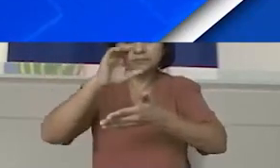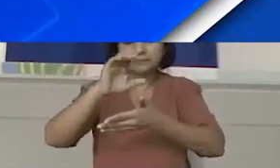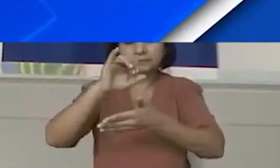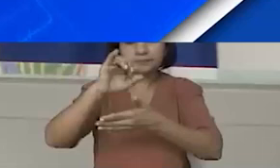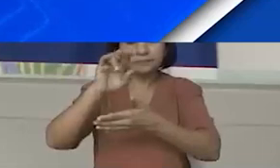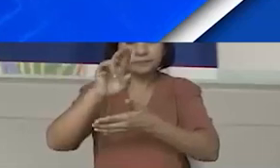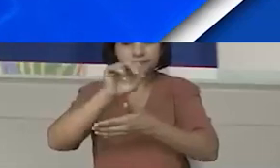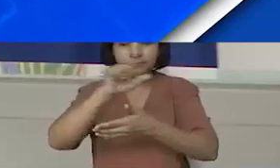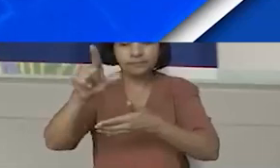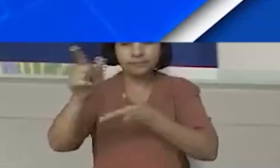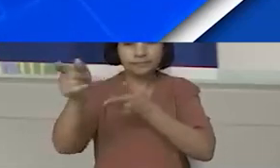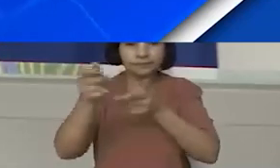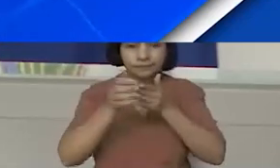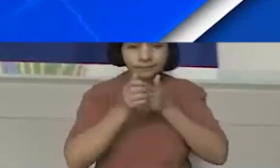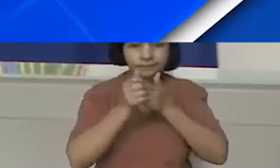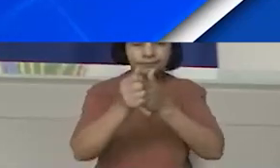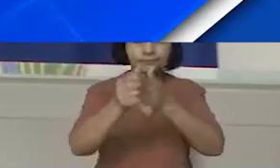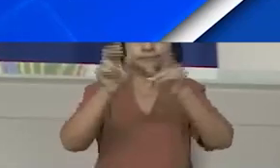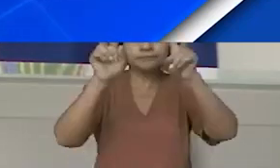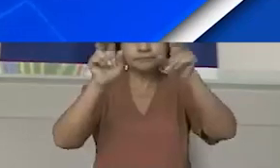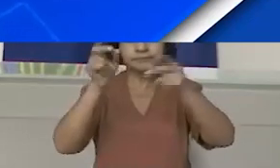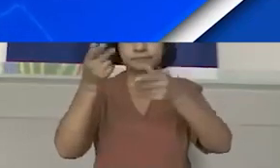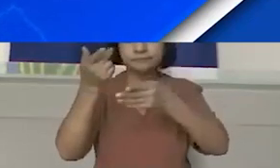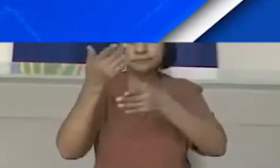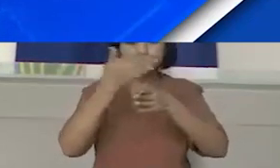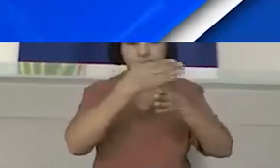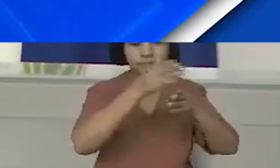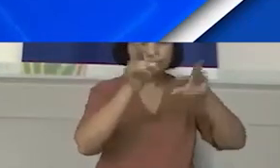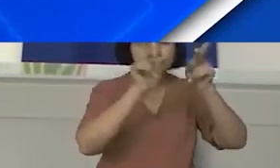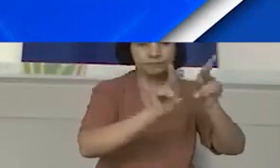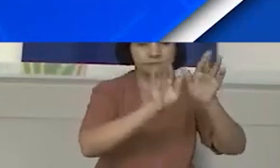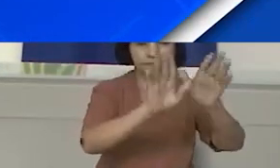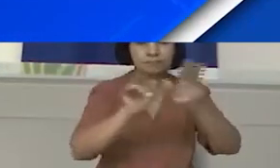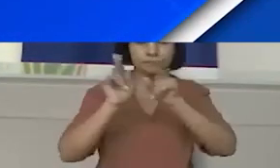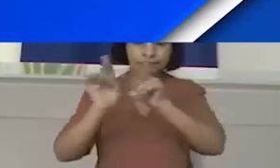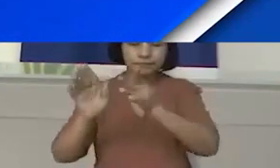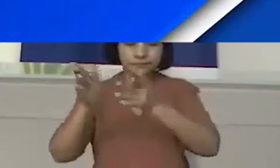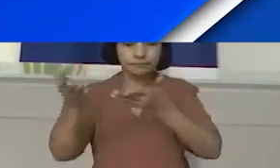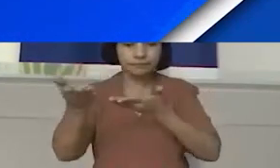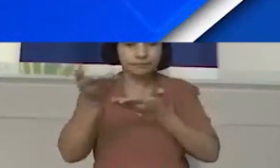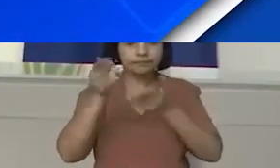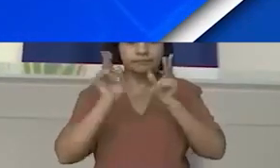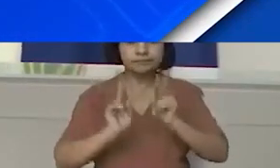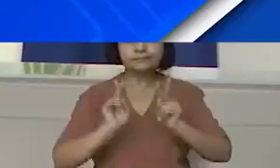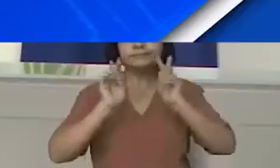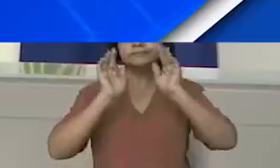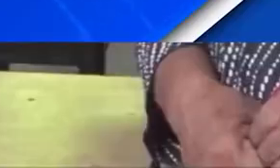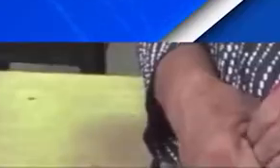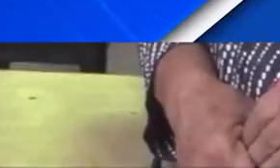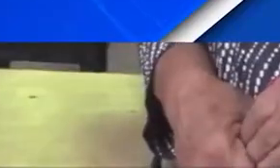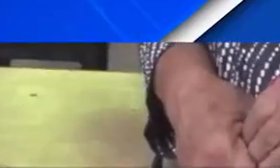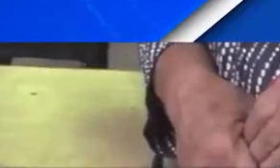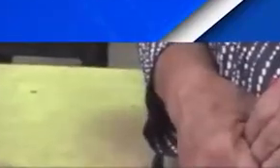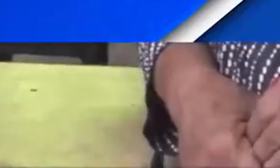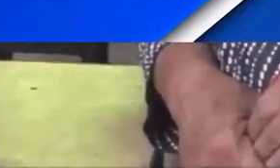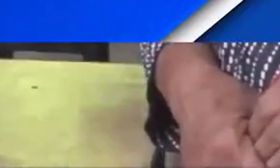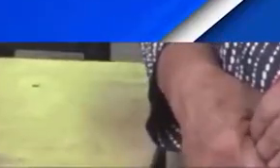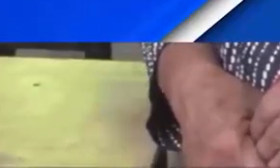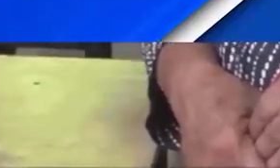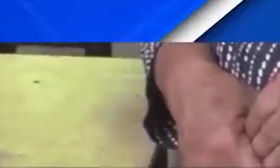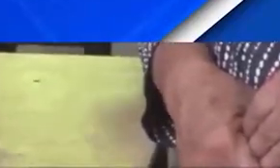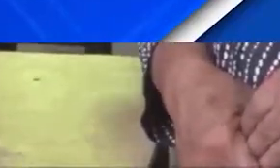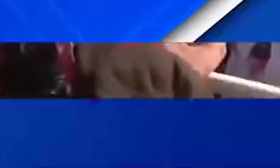civil, regido por el concepto de autonomía de la voluntad y con particularidad que la